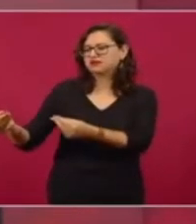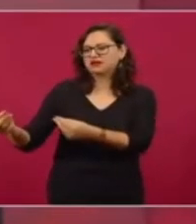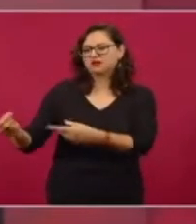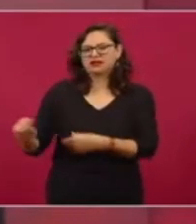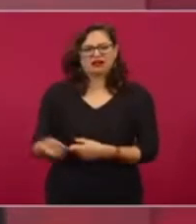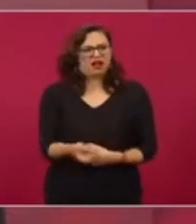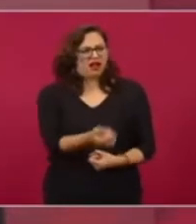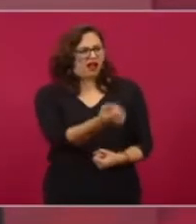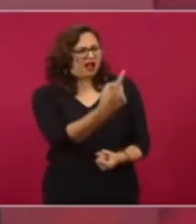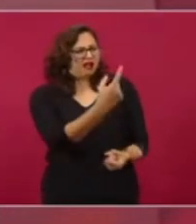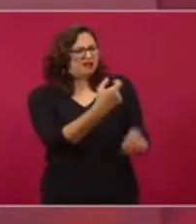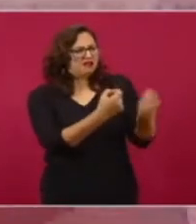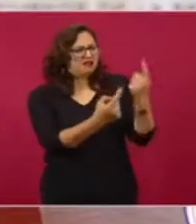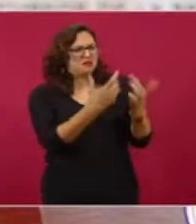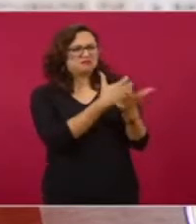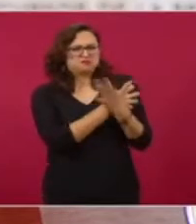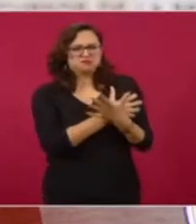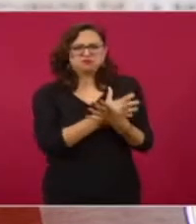excesivos